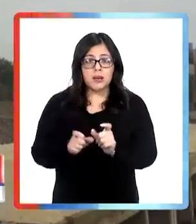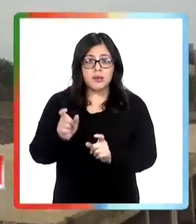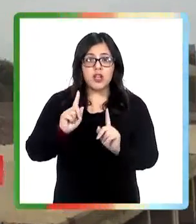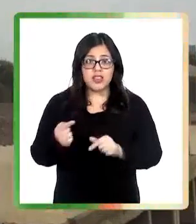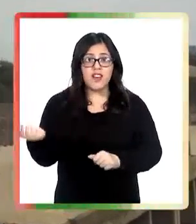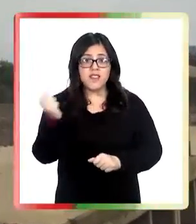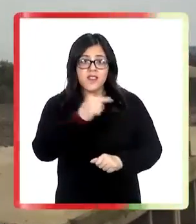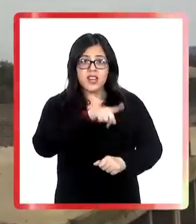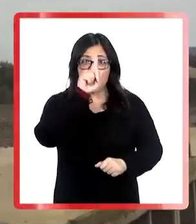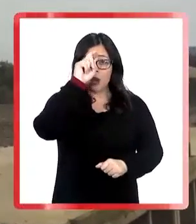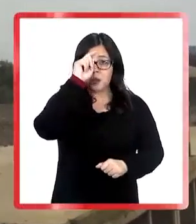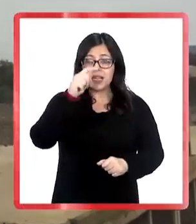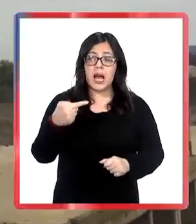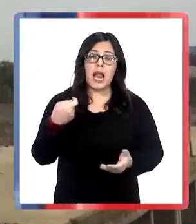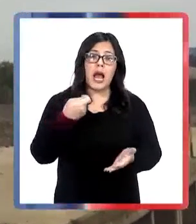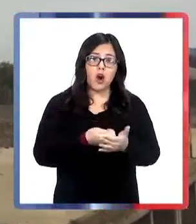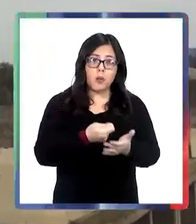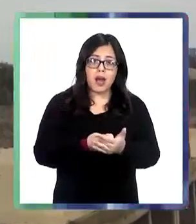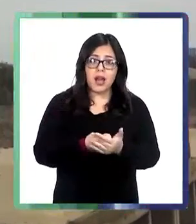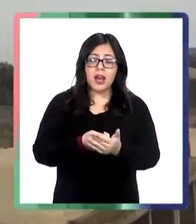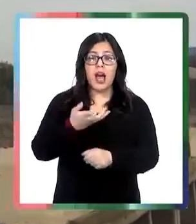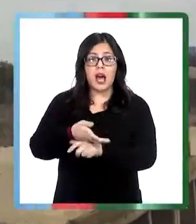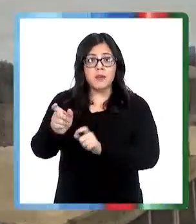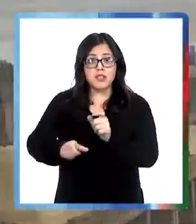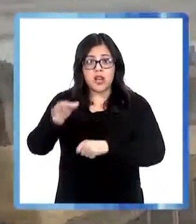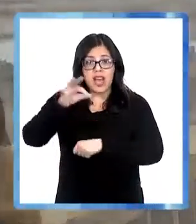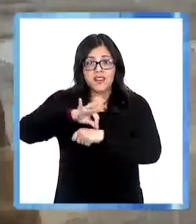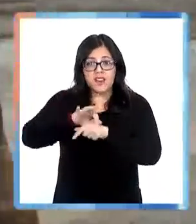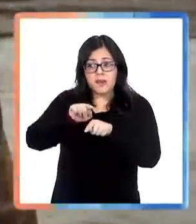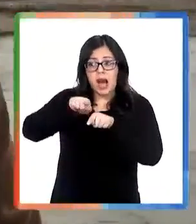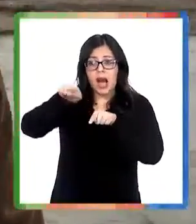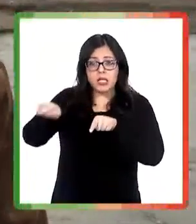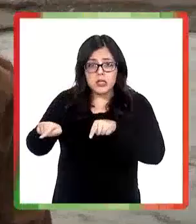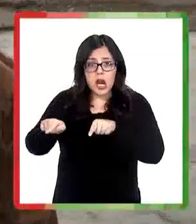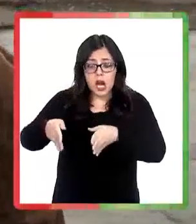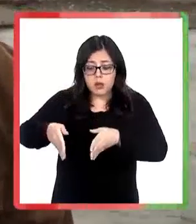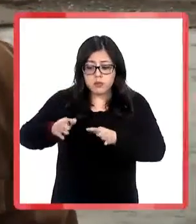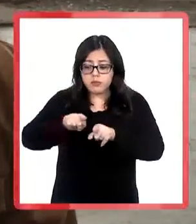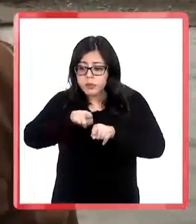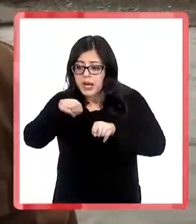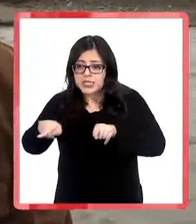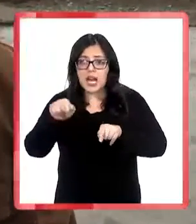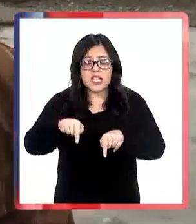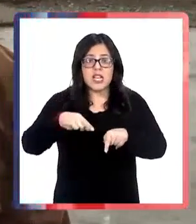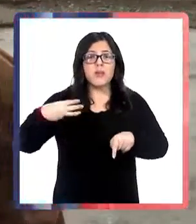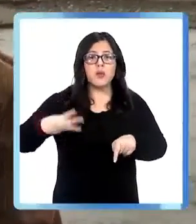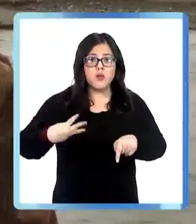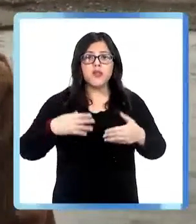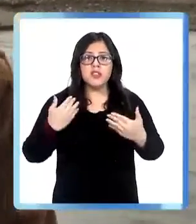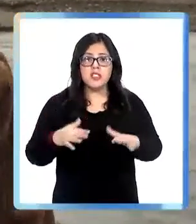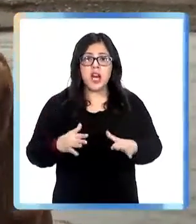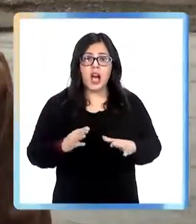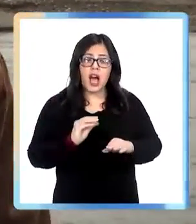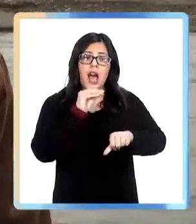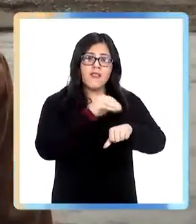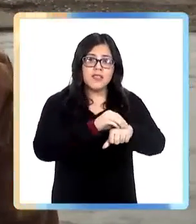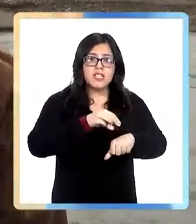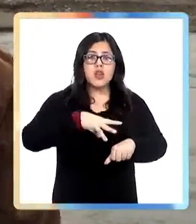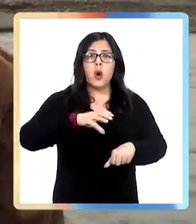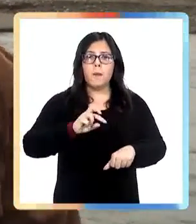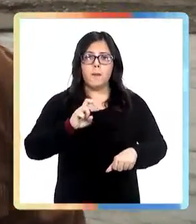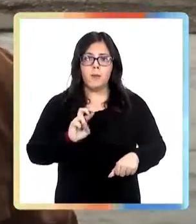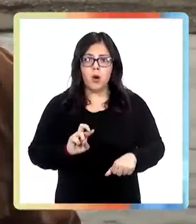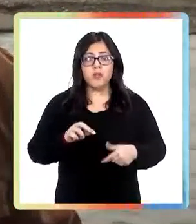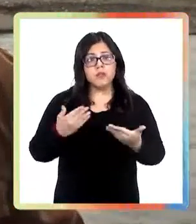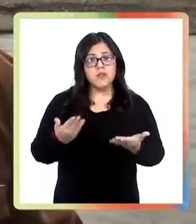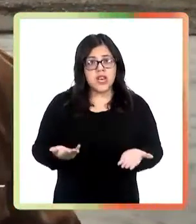que venir al hospital, venir a comprar, hay gente enferma al otro lado. Nosotros como municipio ya se ha oficiado al MOP, ahora